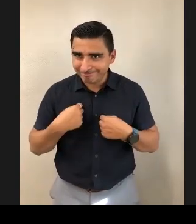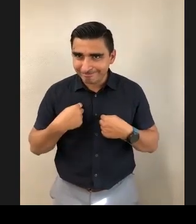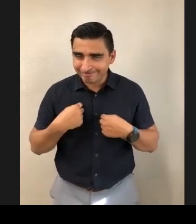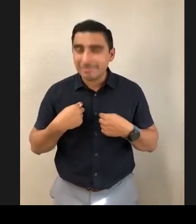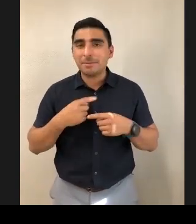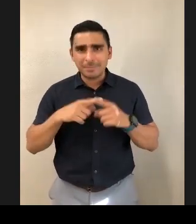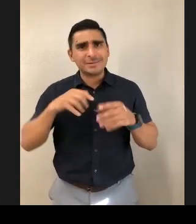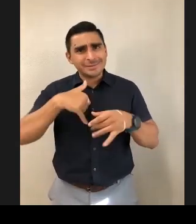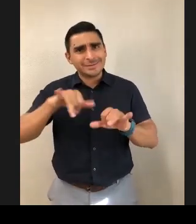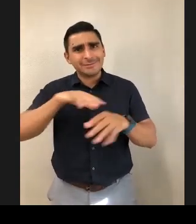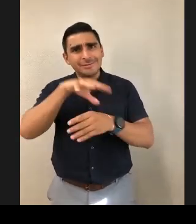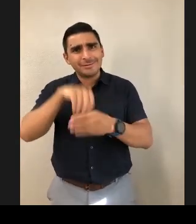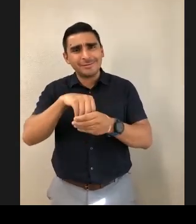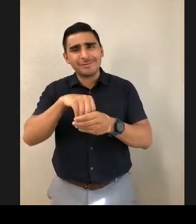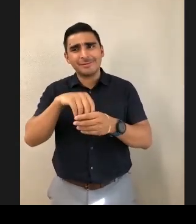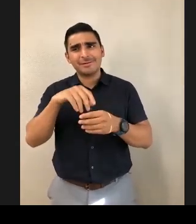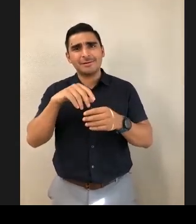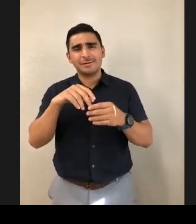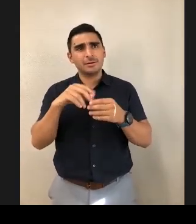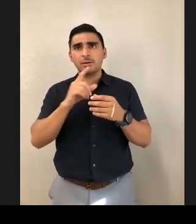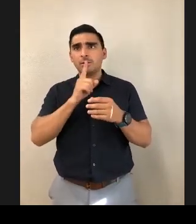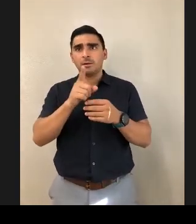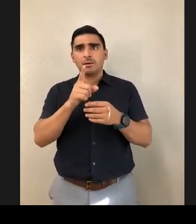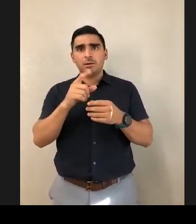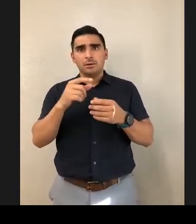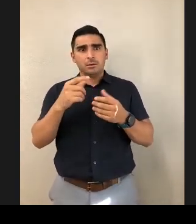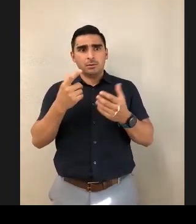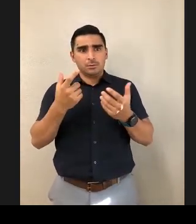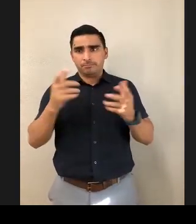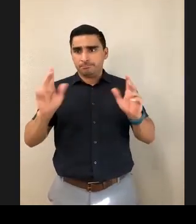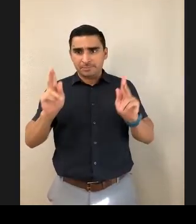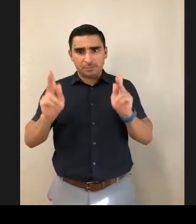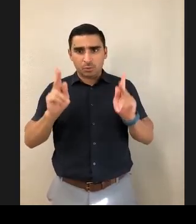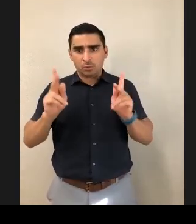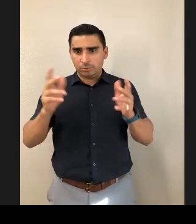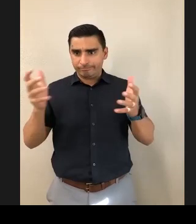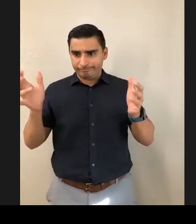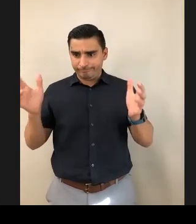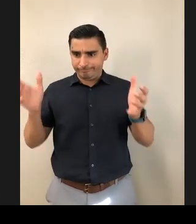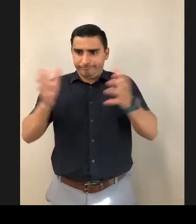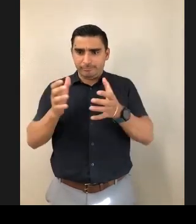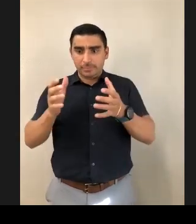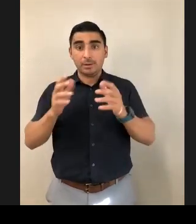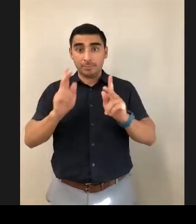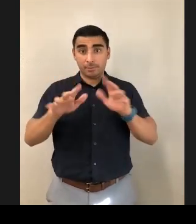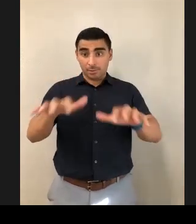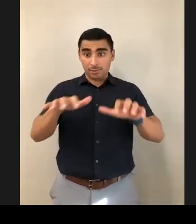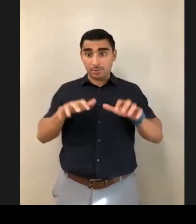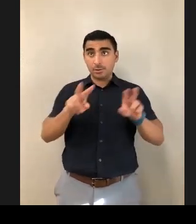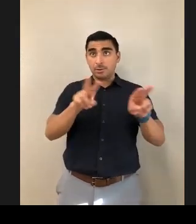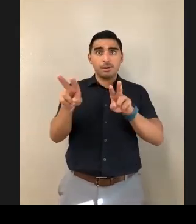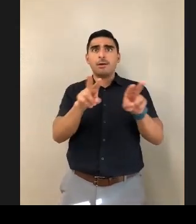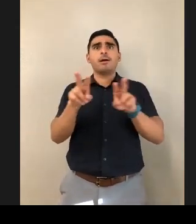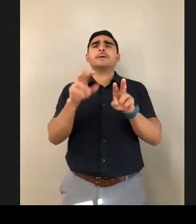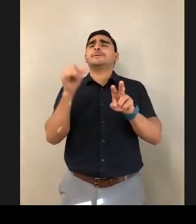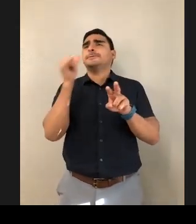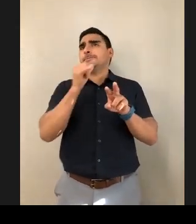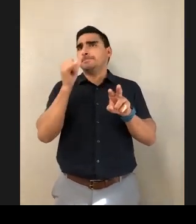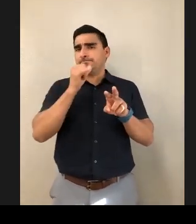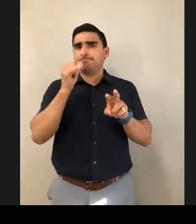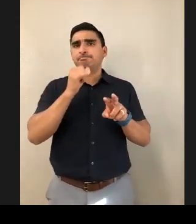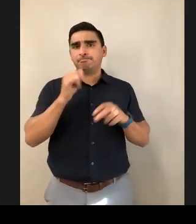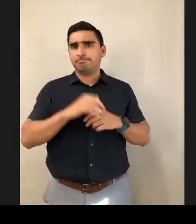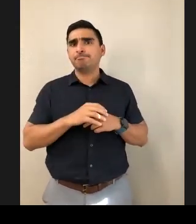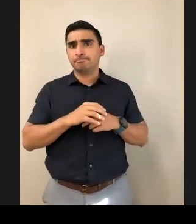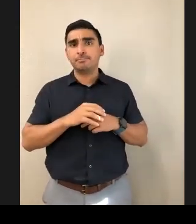buen cantante, pero el ejercicio dio resultados. Nos conocimos